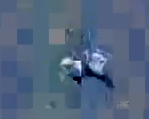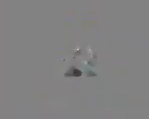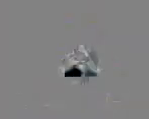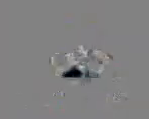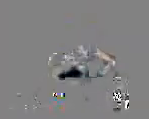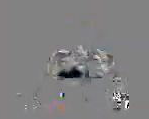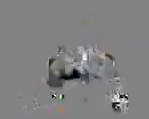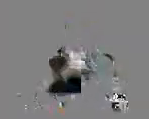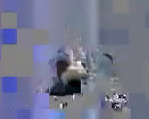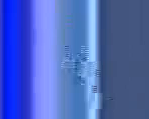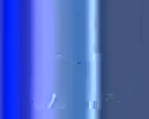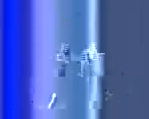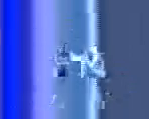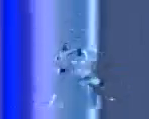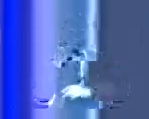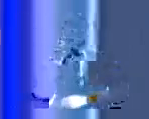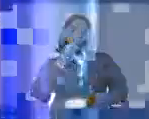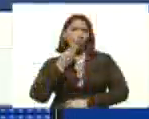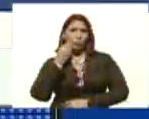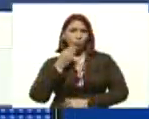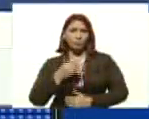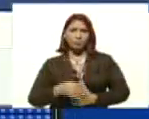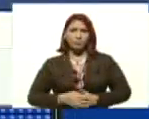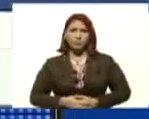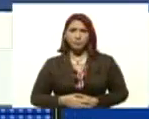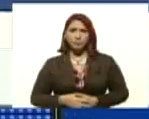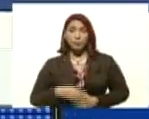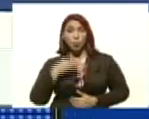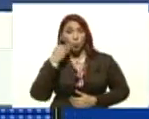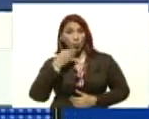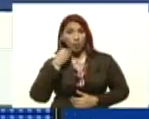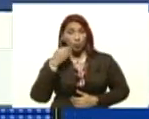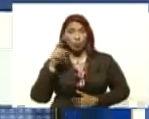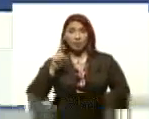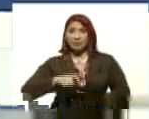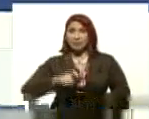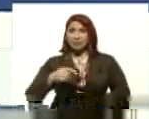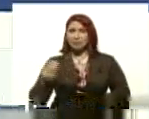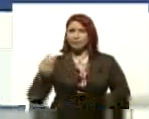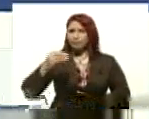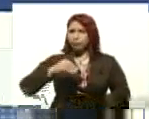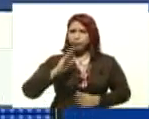de la juventud. La